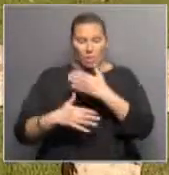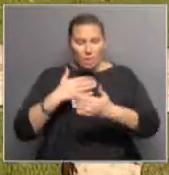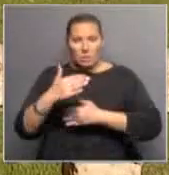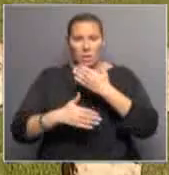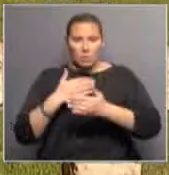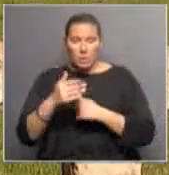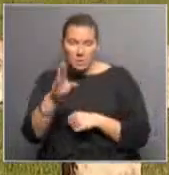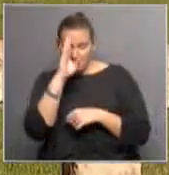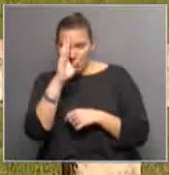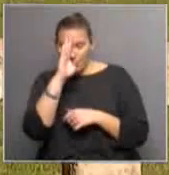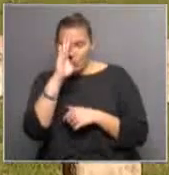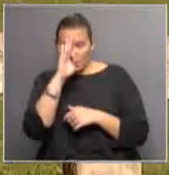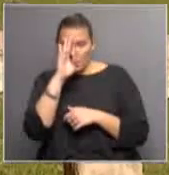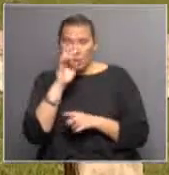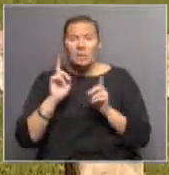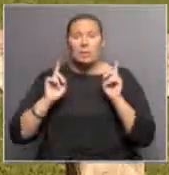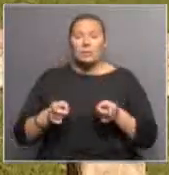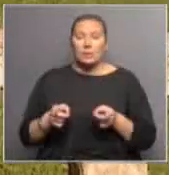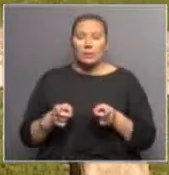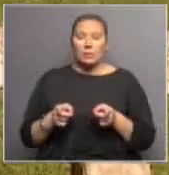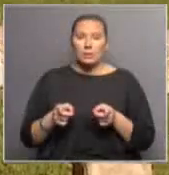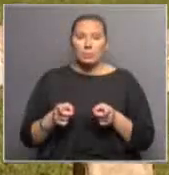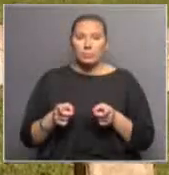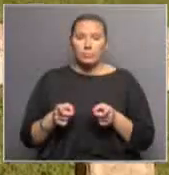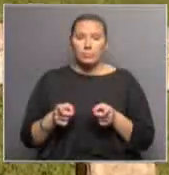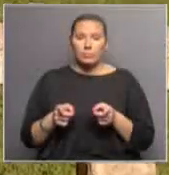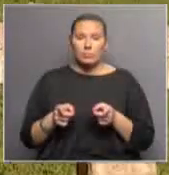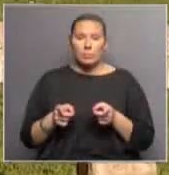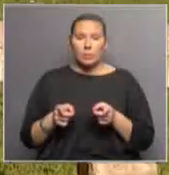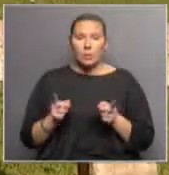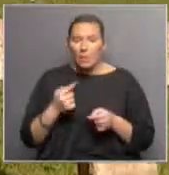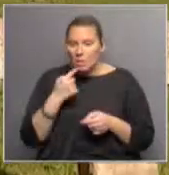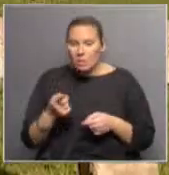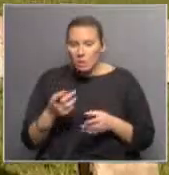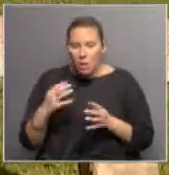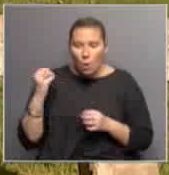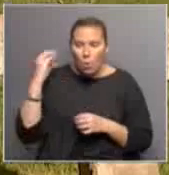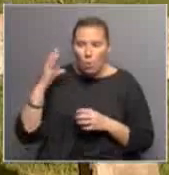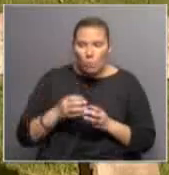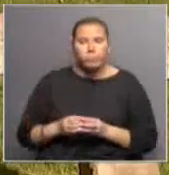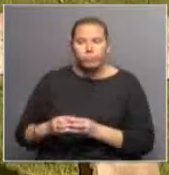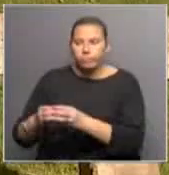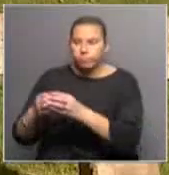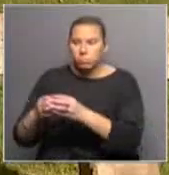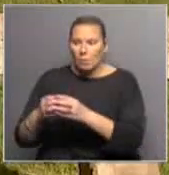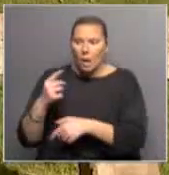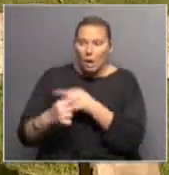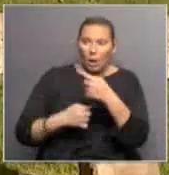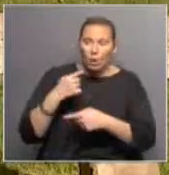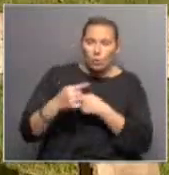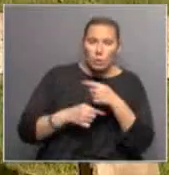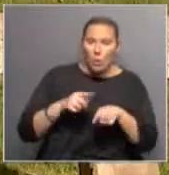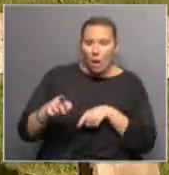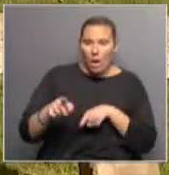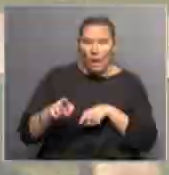y formar y también poder decirles de ir a algún equipo, a algún club para que sigan su carrera en